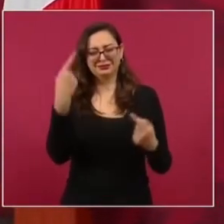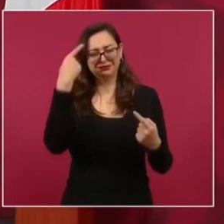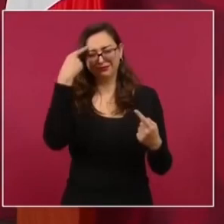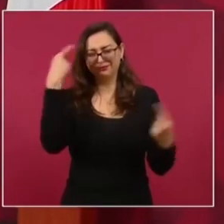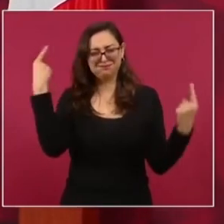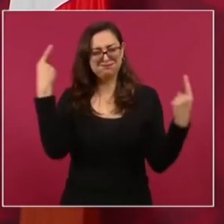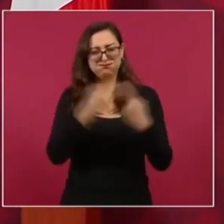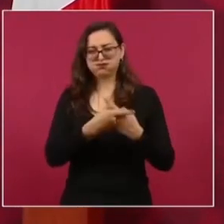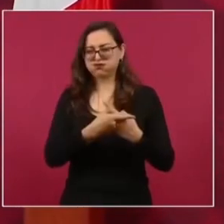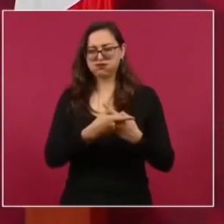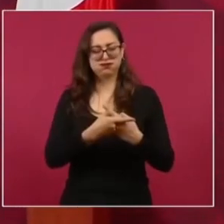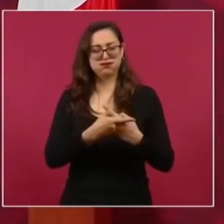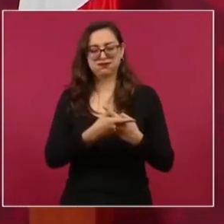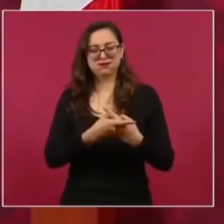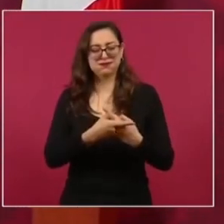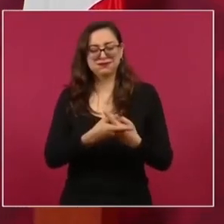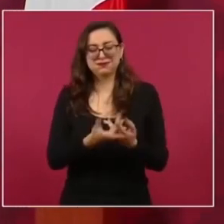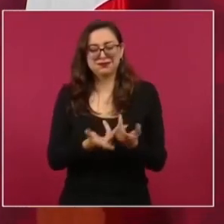porque